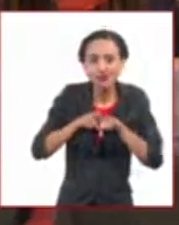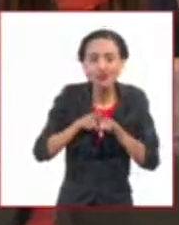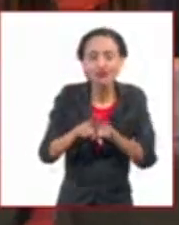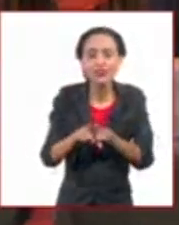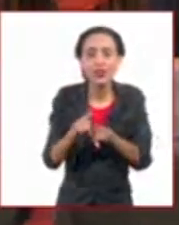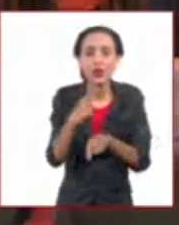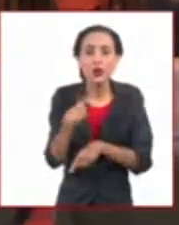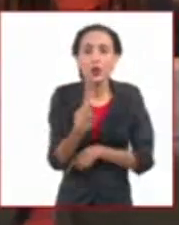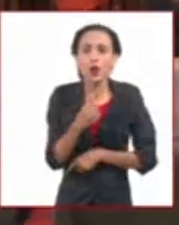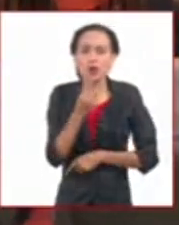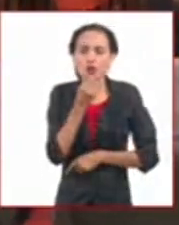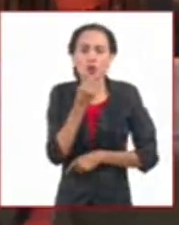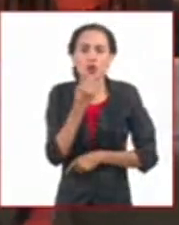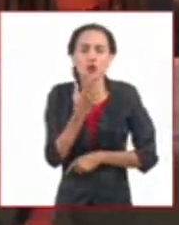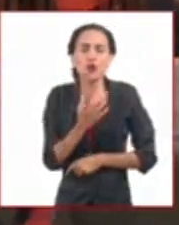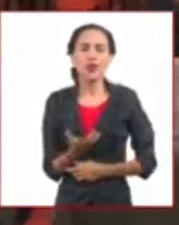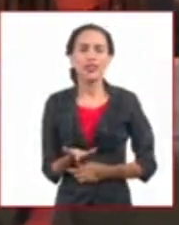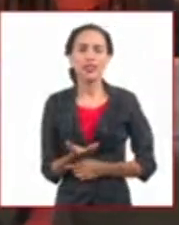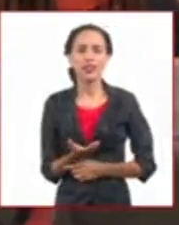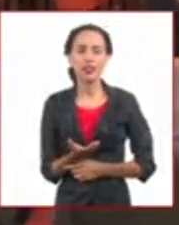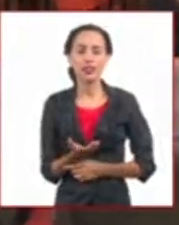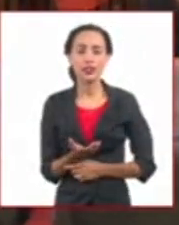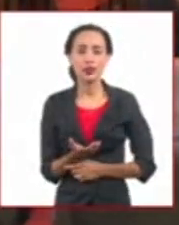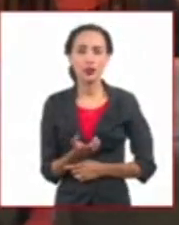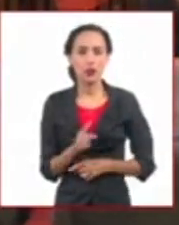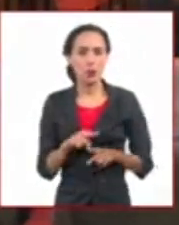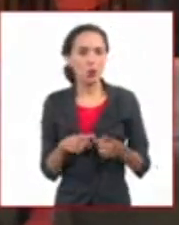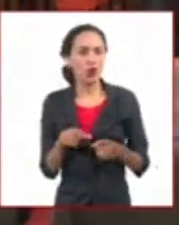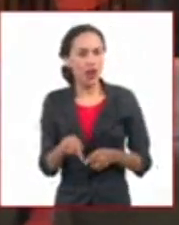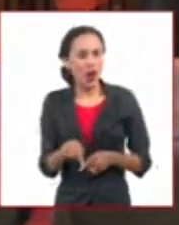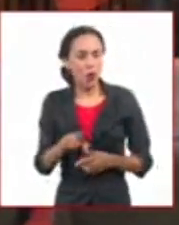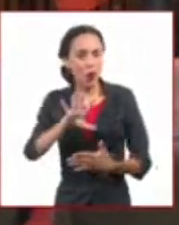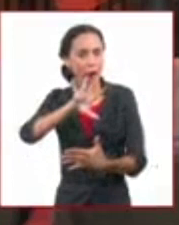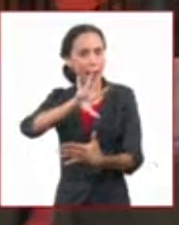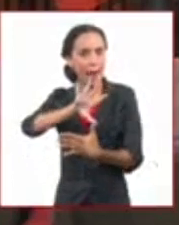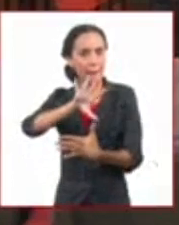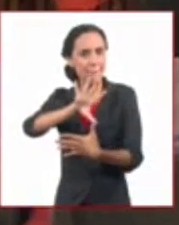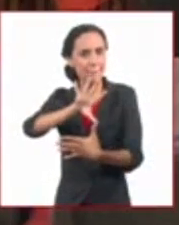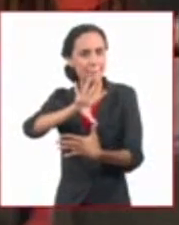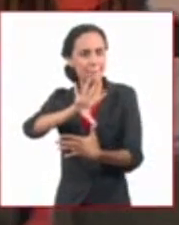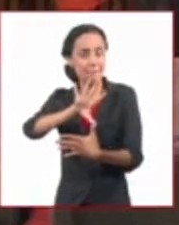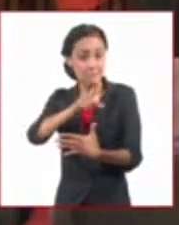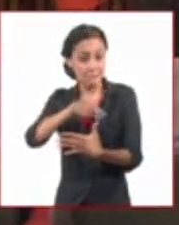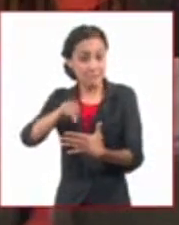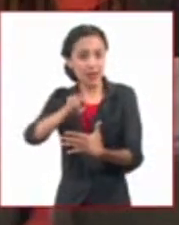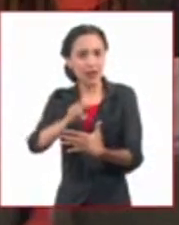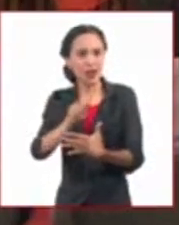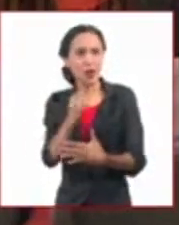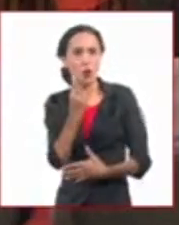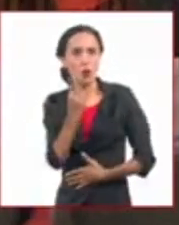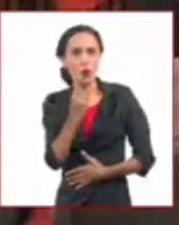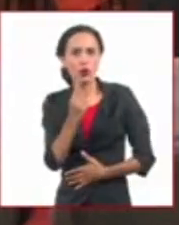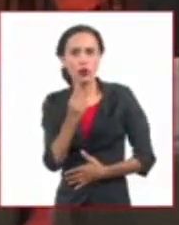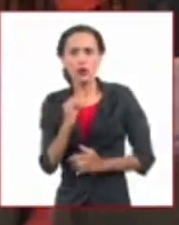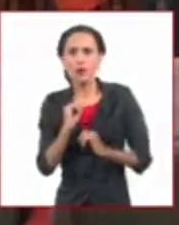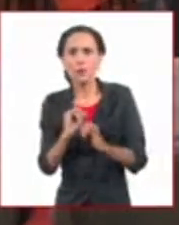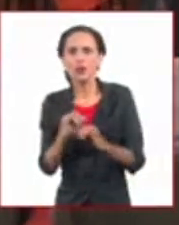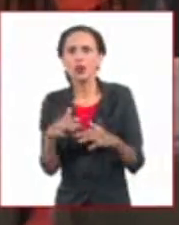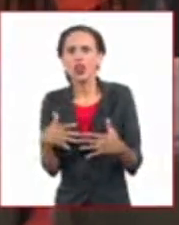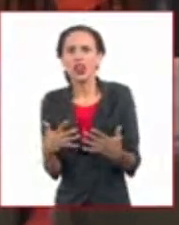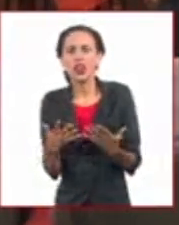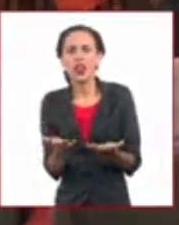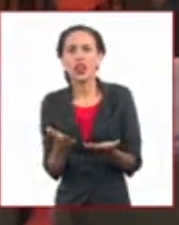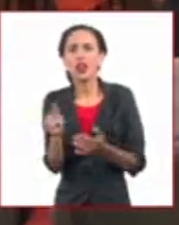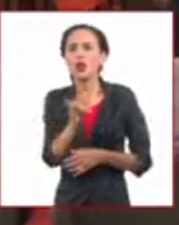puede ser que en nuestro continente americano de lo único que se hable afuera es solamente de